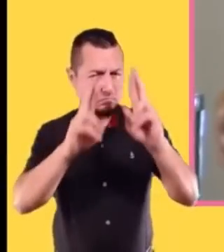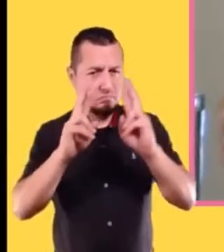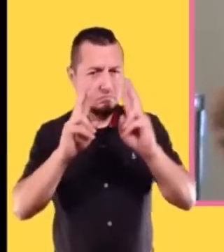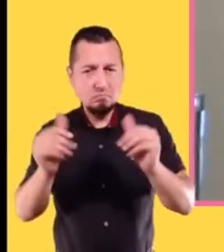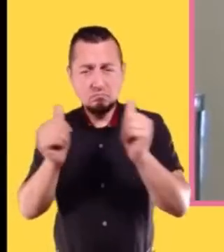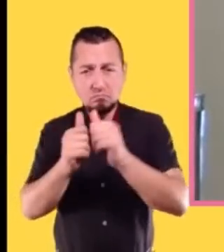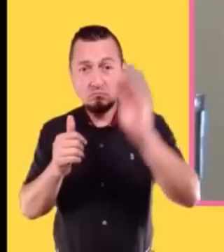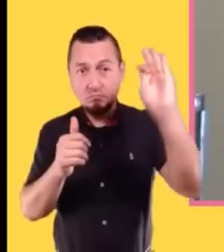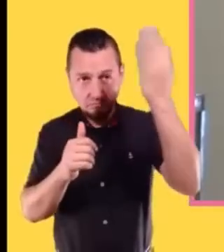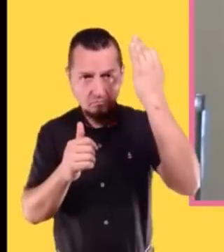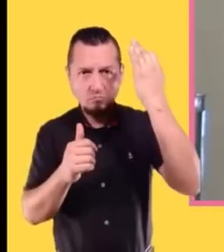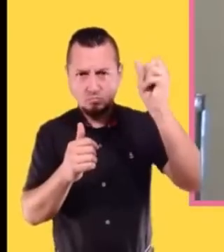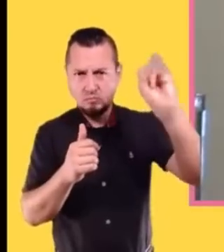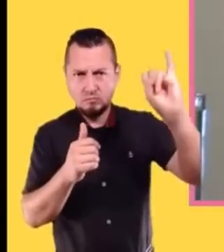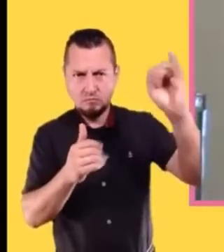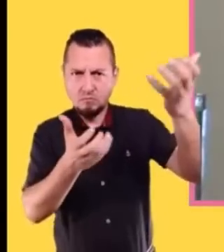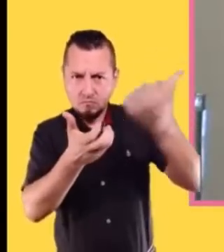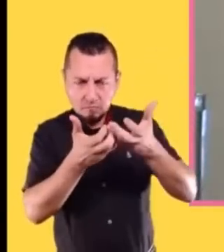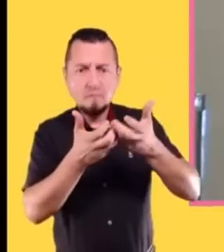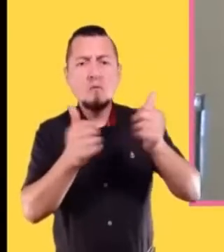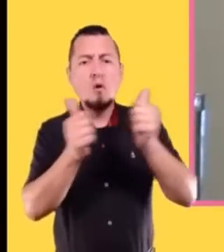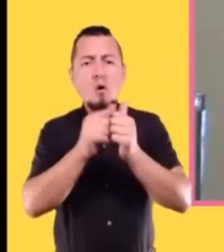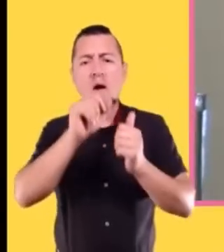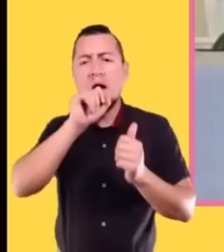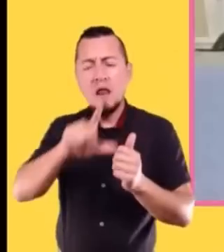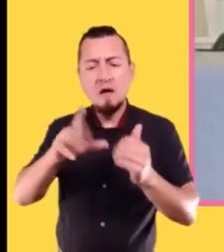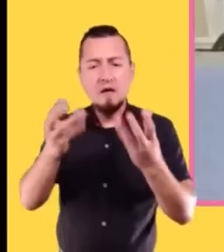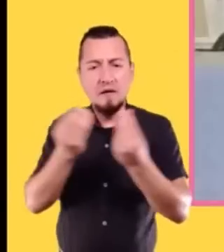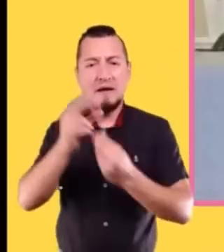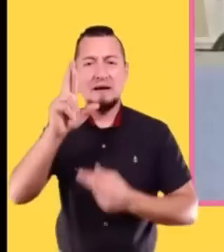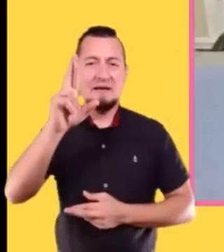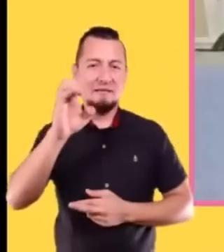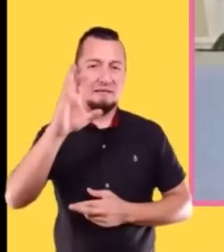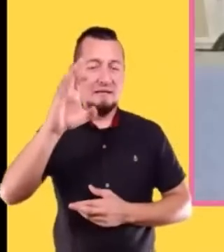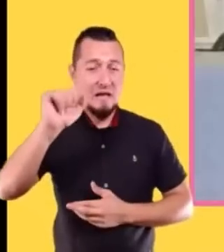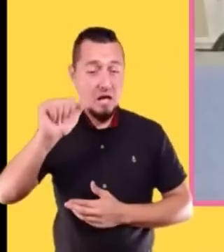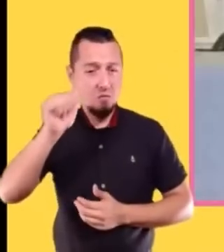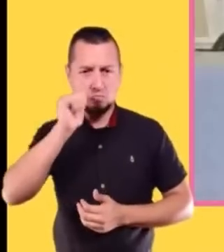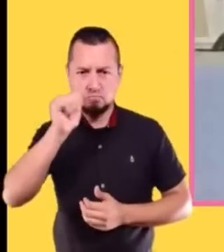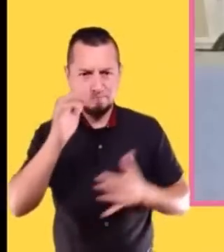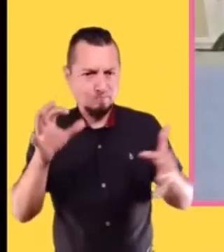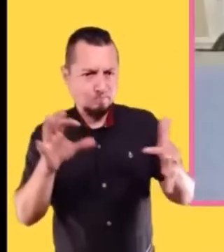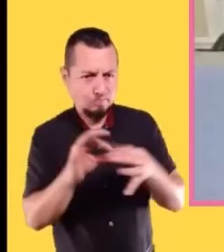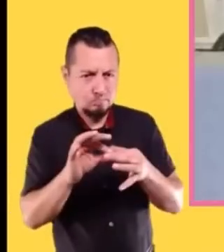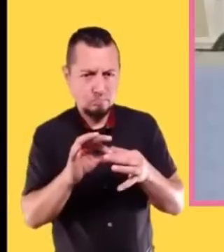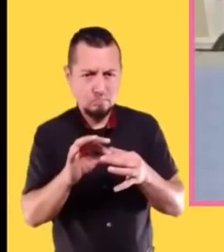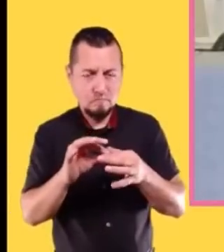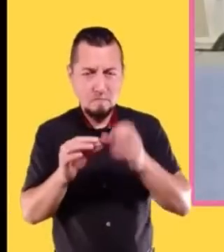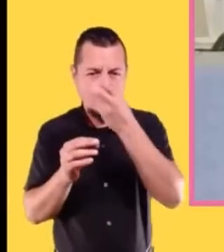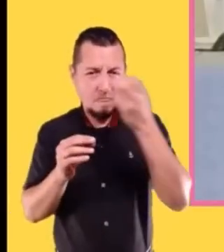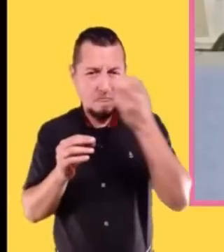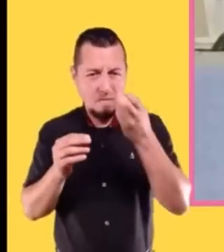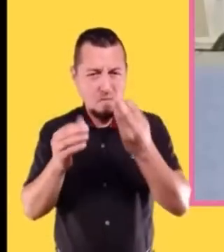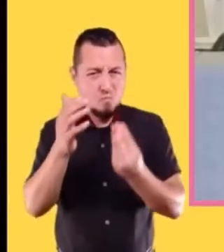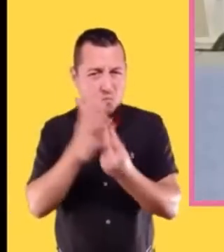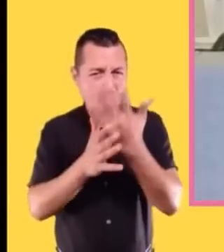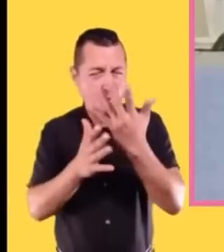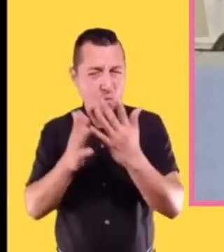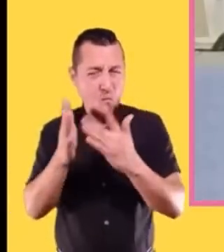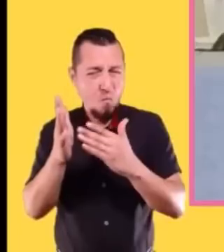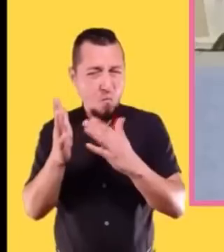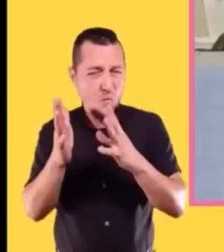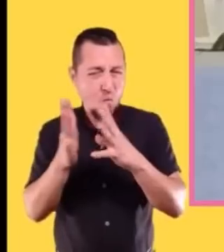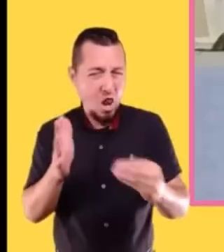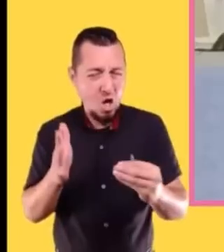pero tropicalizándolos a Jalisco con el enfoque Recrea. Este nuevo modelo de la escuela mexicana tiene